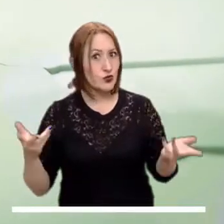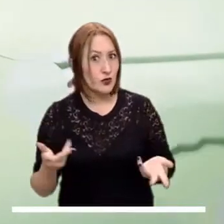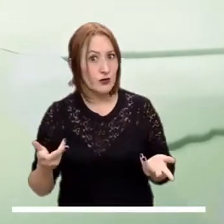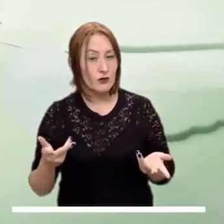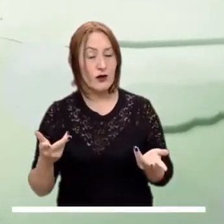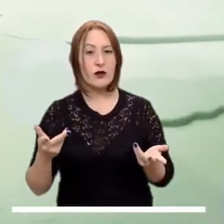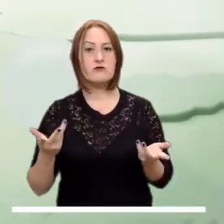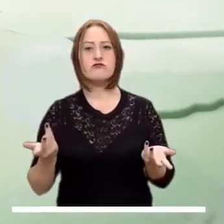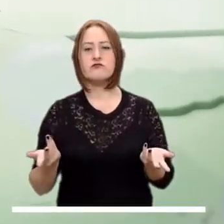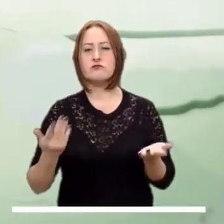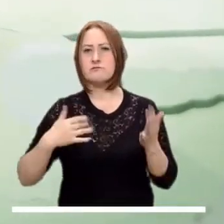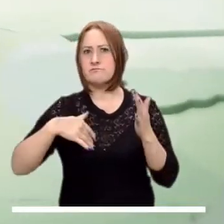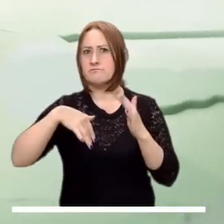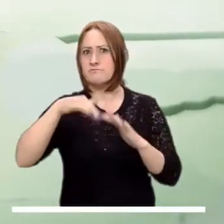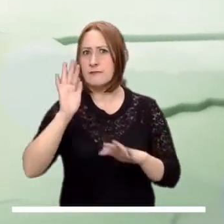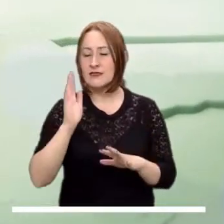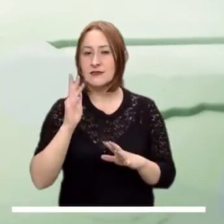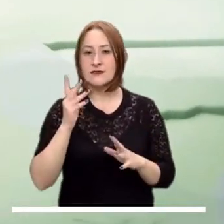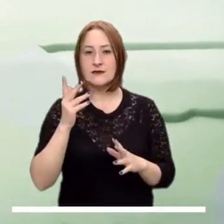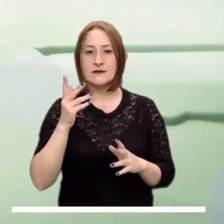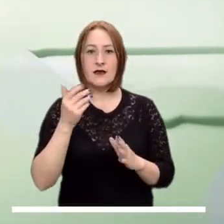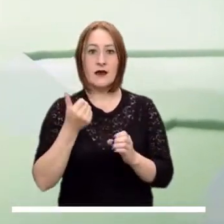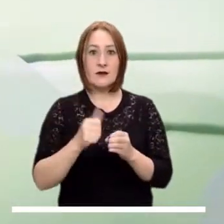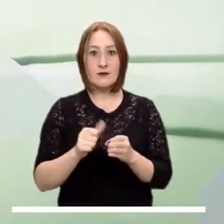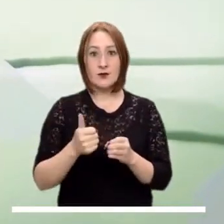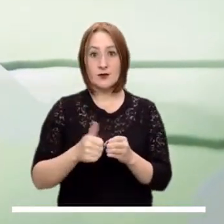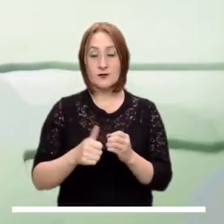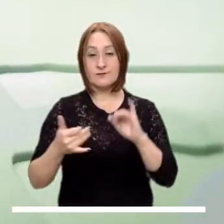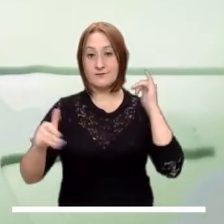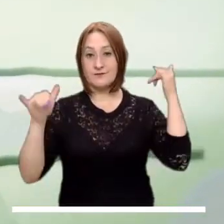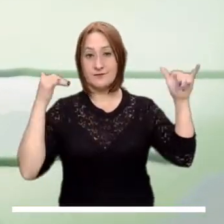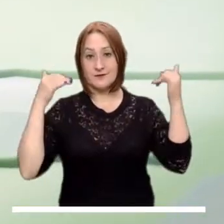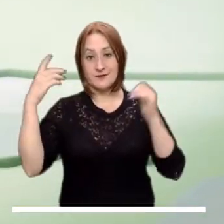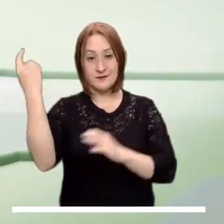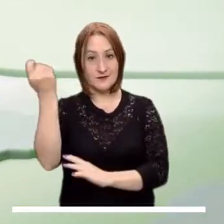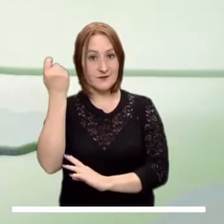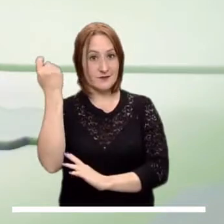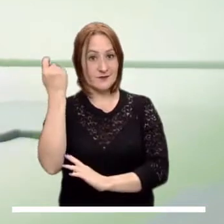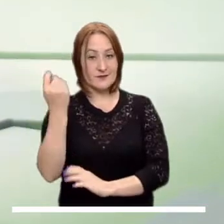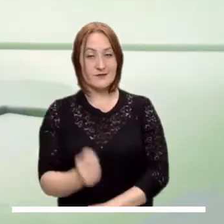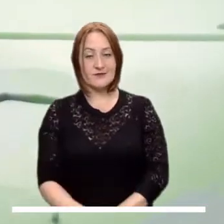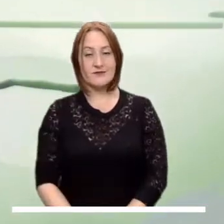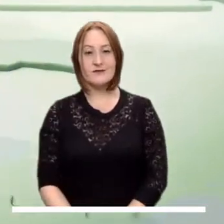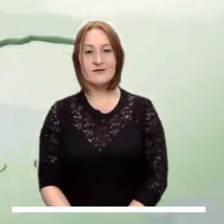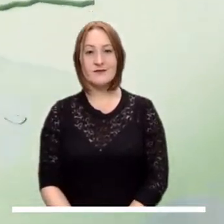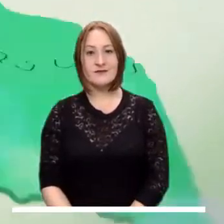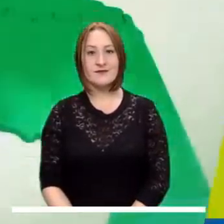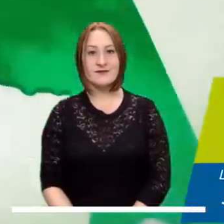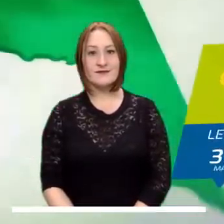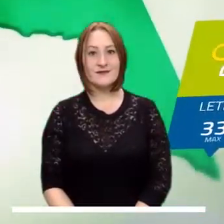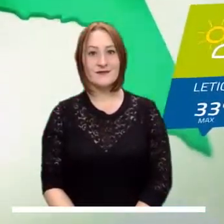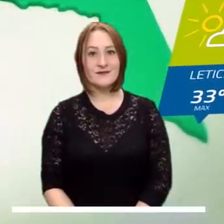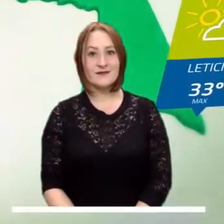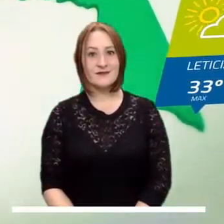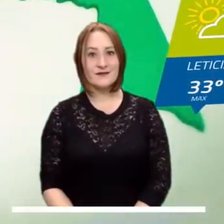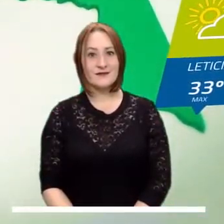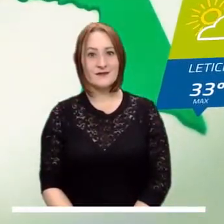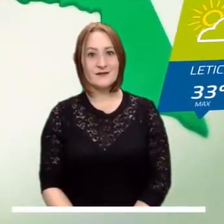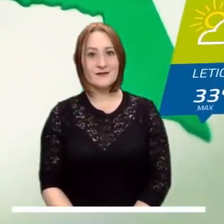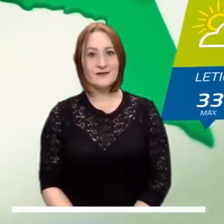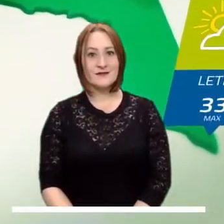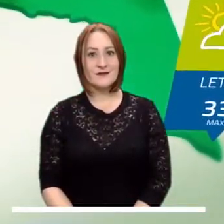orientales podrían llegar a varios sectores de la región. Las más importantes se advierten en Arauca, Casanare y Meta.